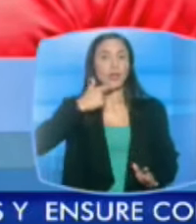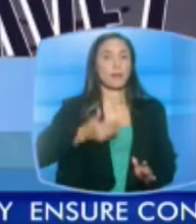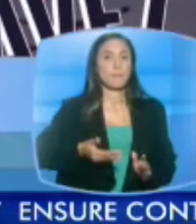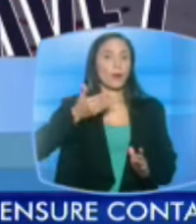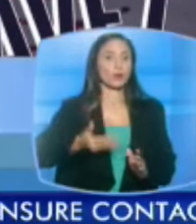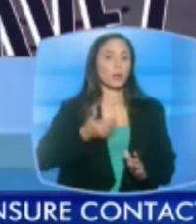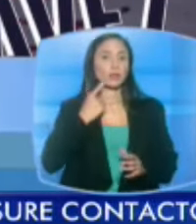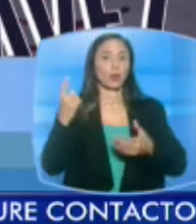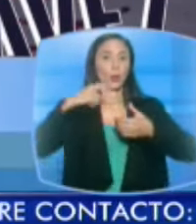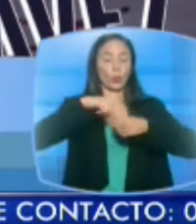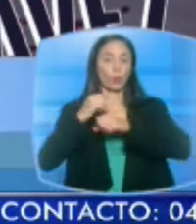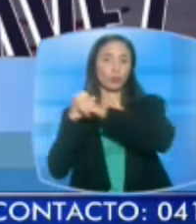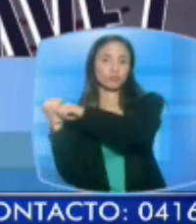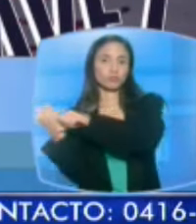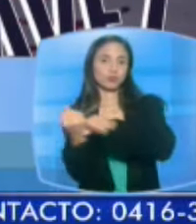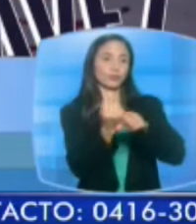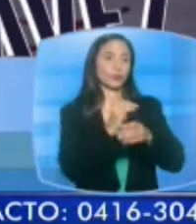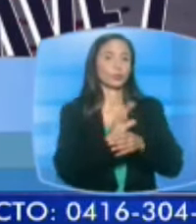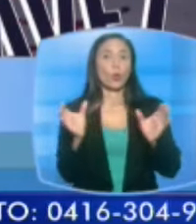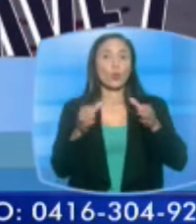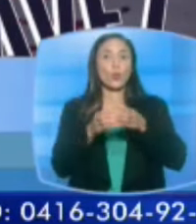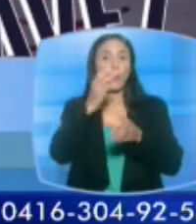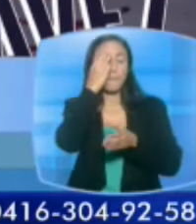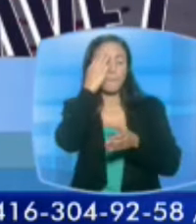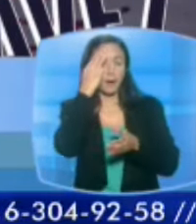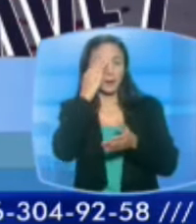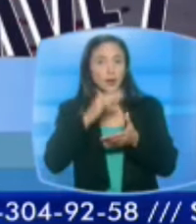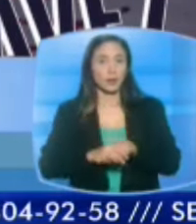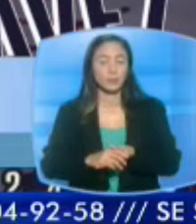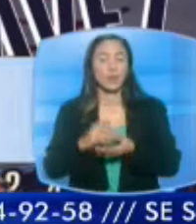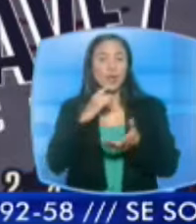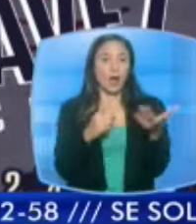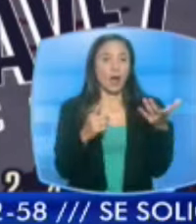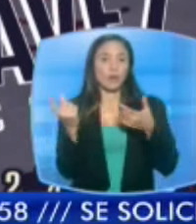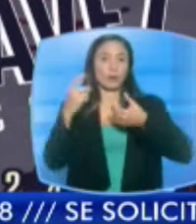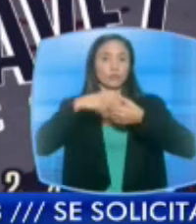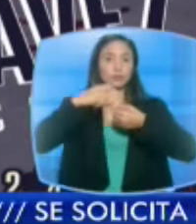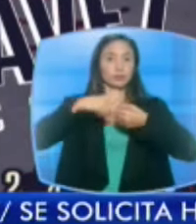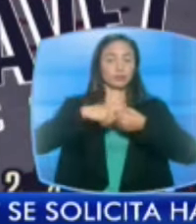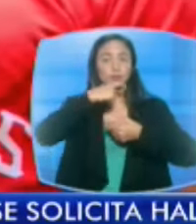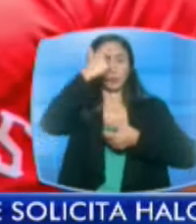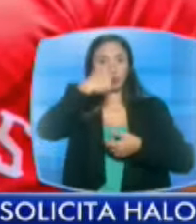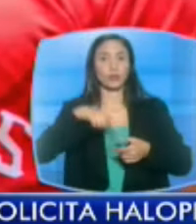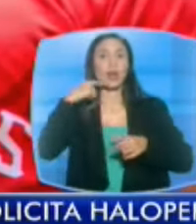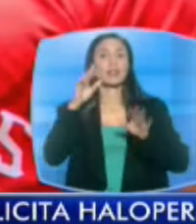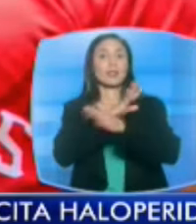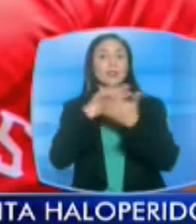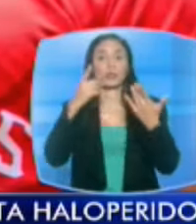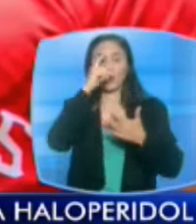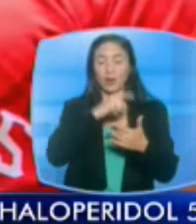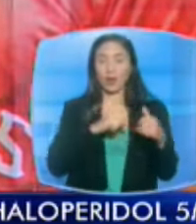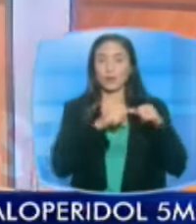importantes y relevantes de los Navegantes del Magallanes tras defender sus colores por 19 años.